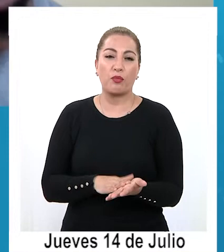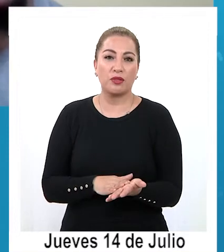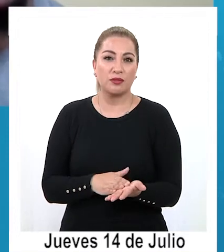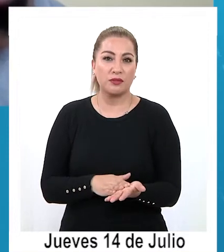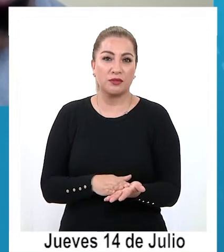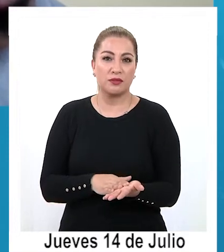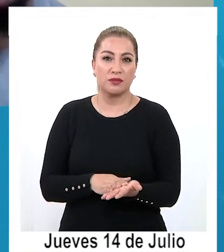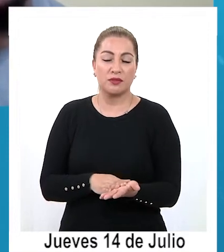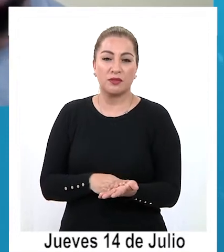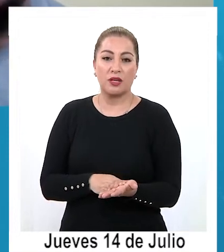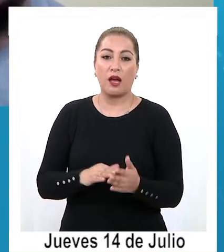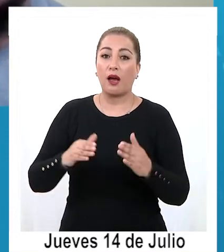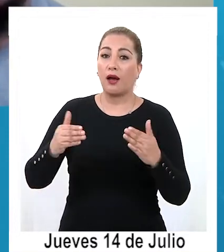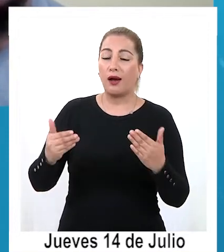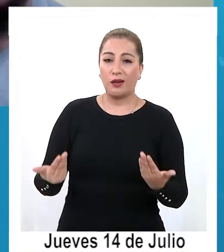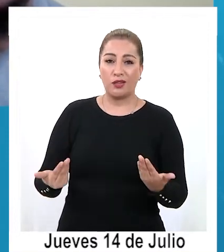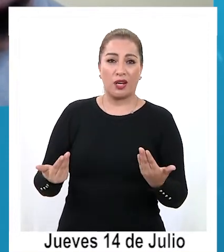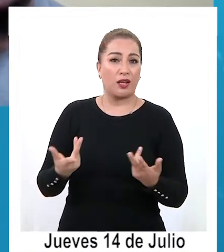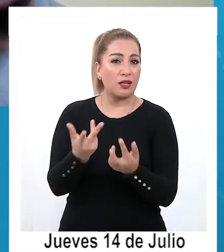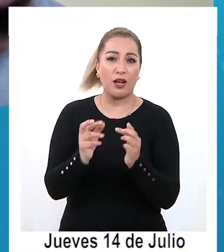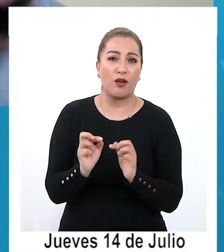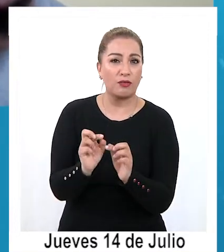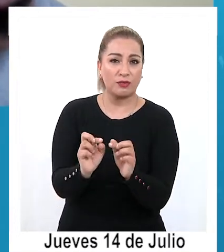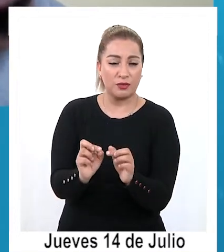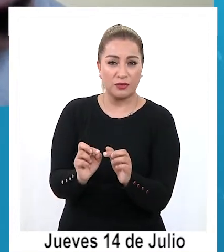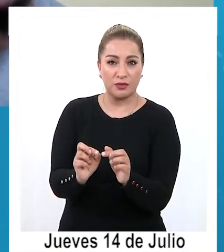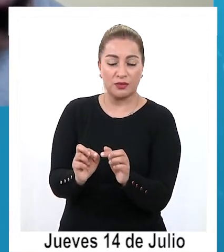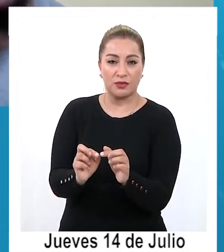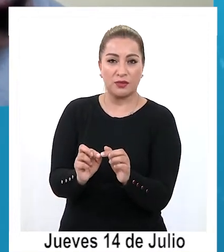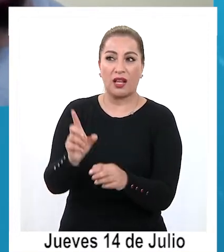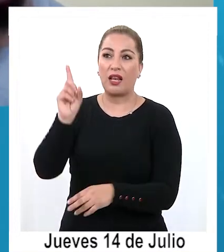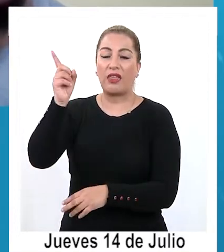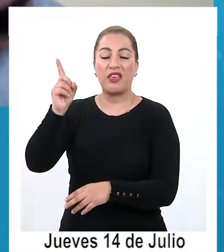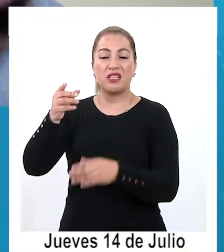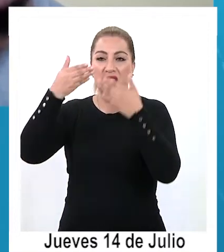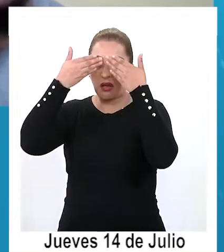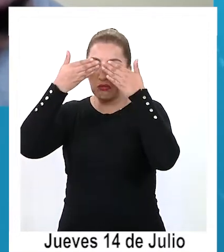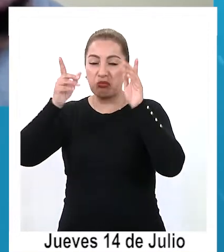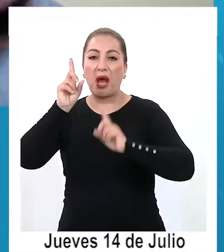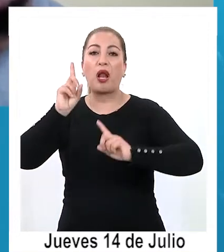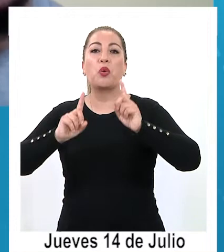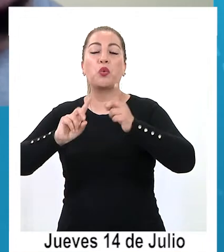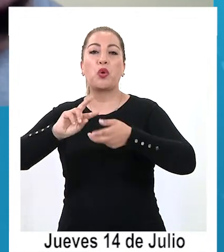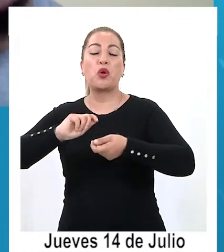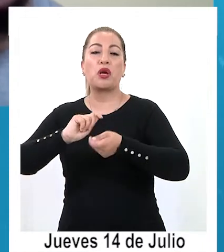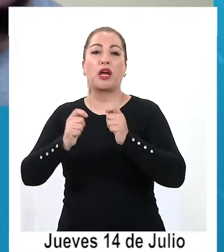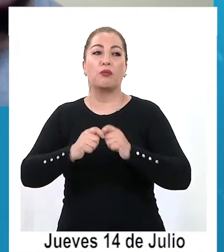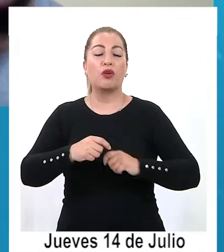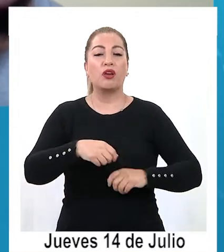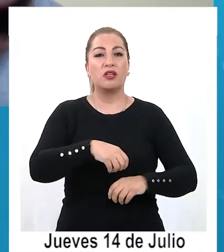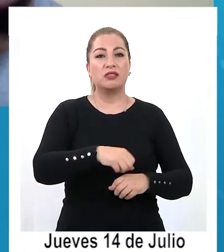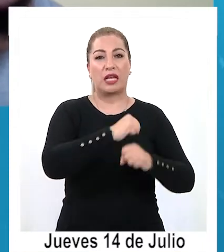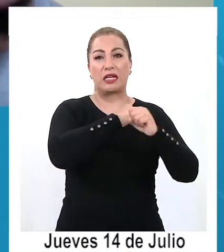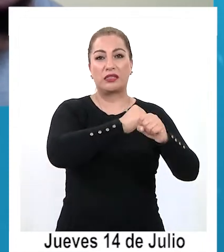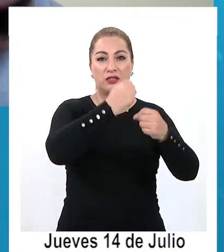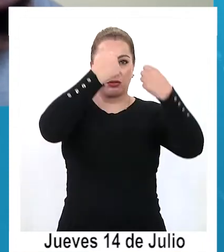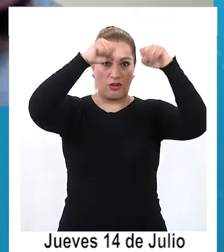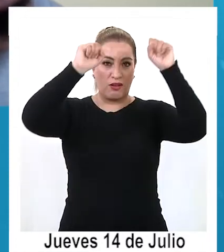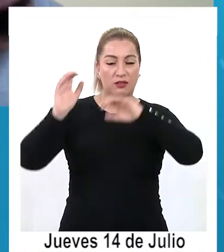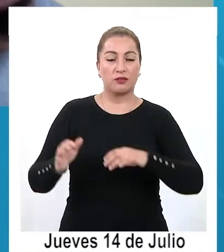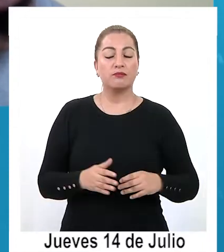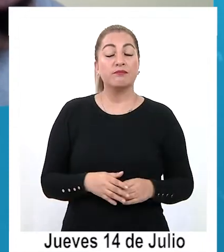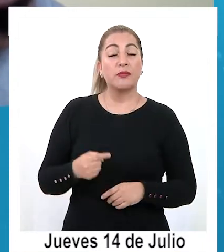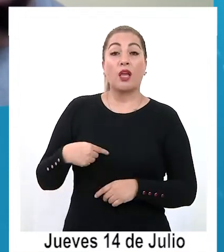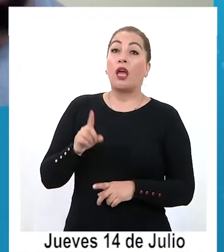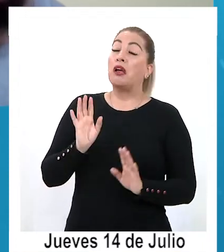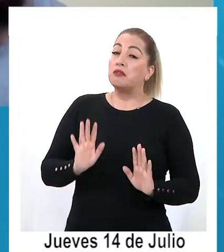explica que ahora esté esta posibilidad de que la derecha se abra algunos cambios si es que gana la opción rechazo? Bueno, yo lo